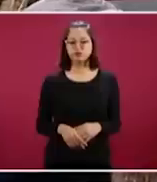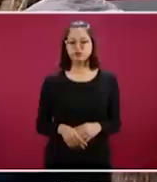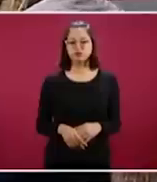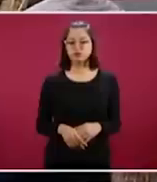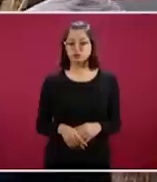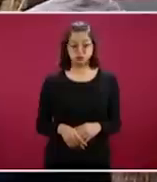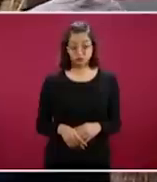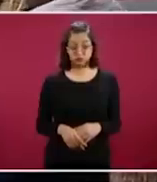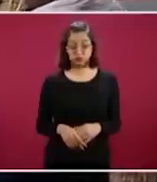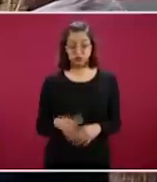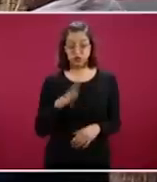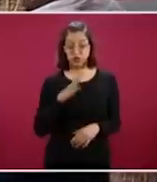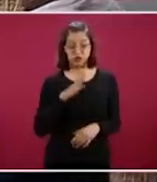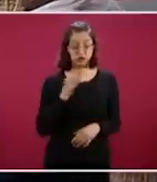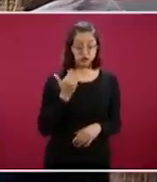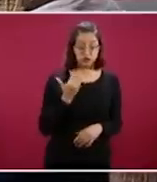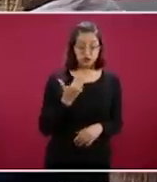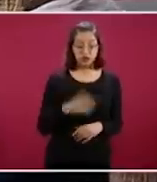¿O no?